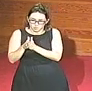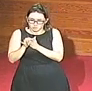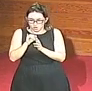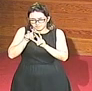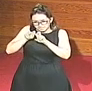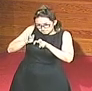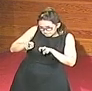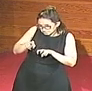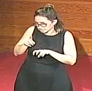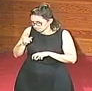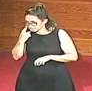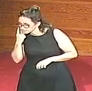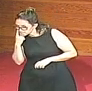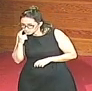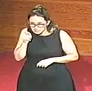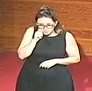investigando los lazos de Pekín